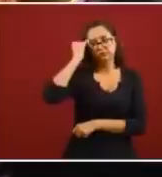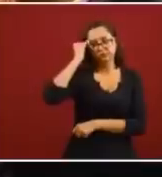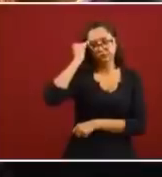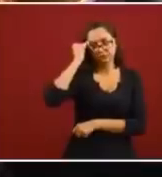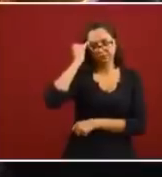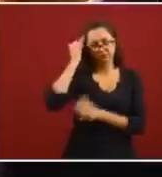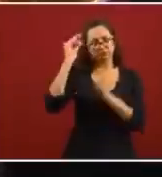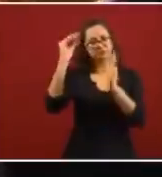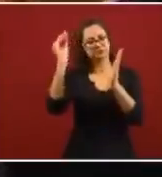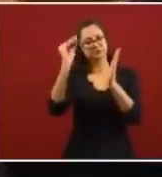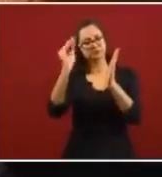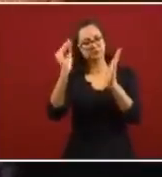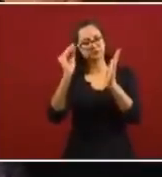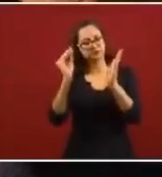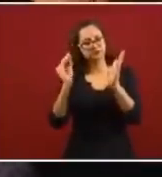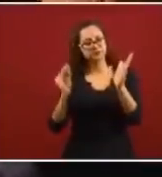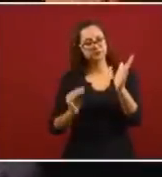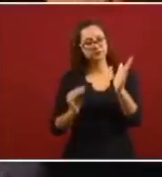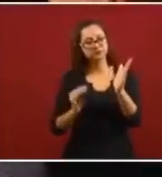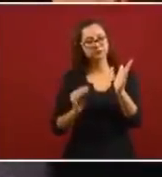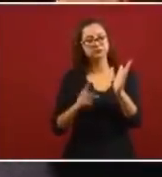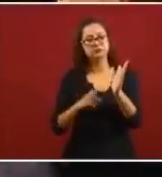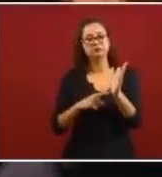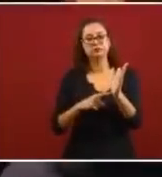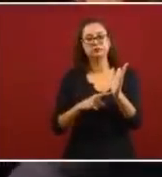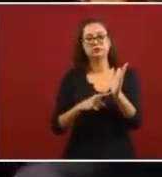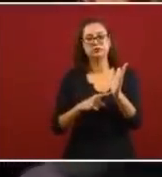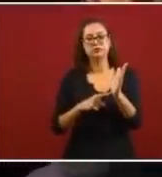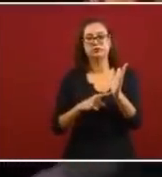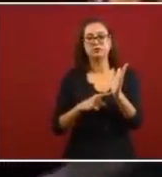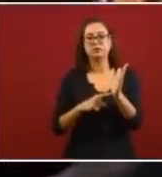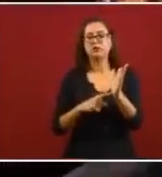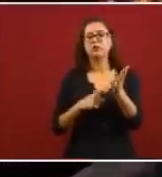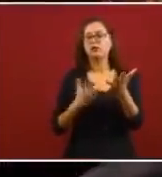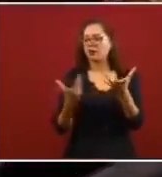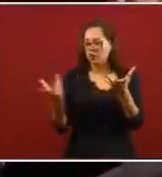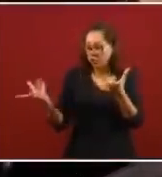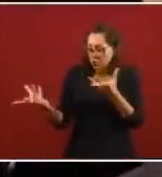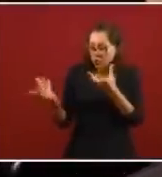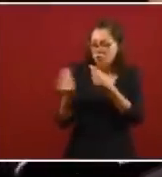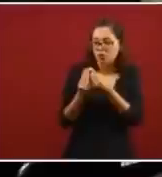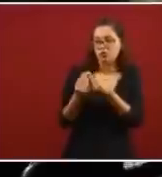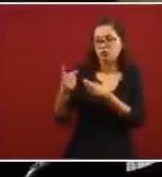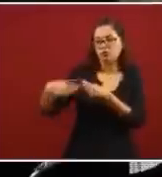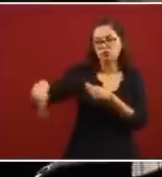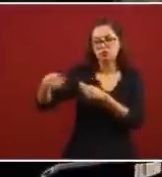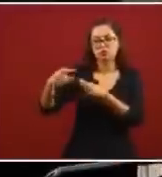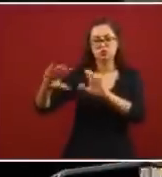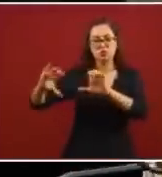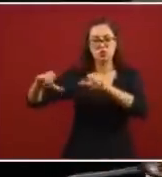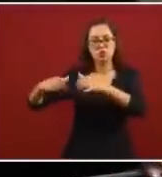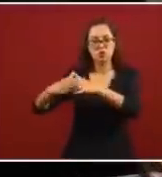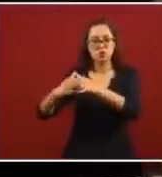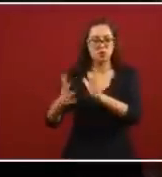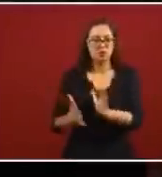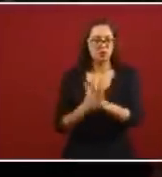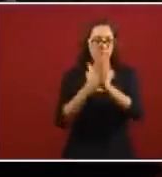indigenista, tomando en cuenta la participación de las comunidades,